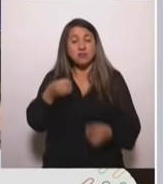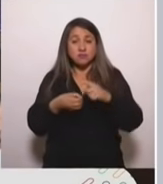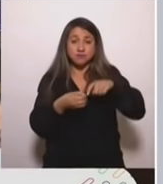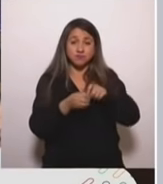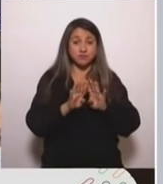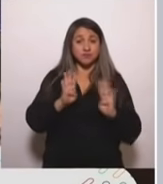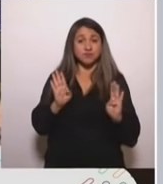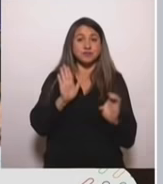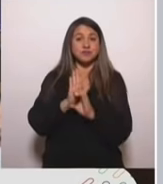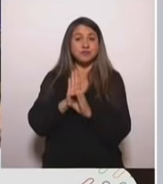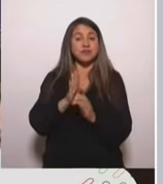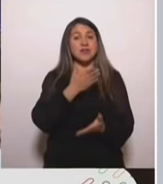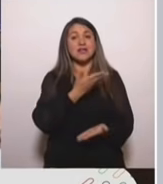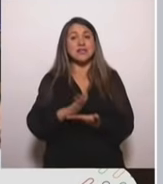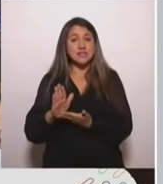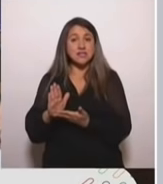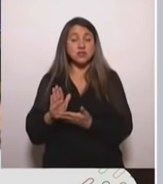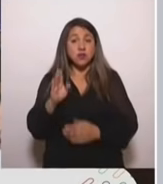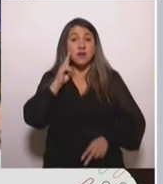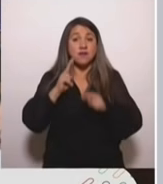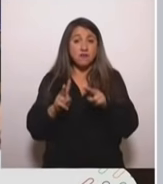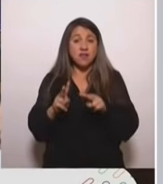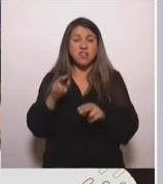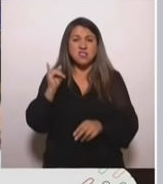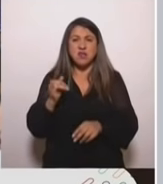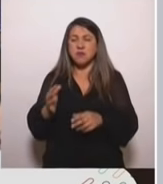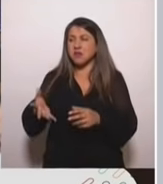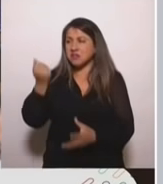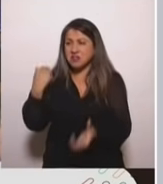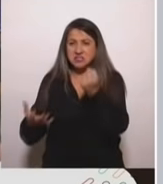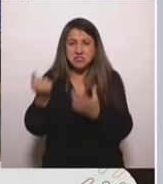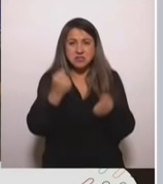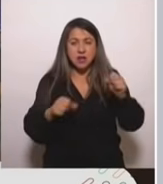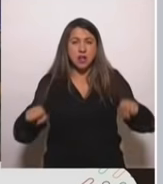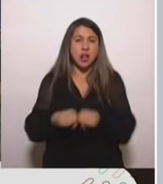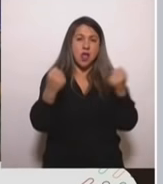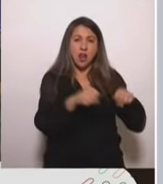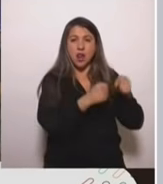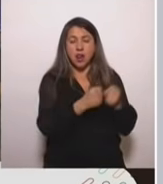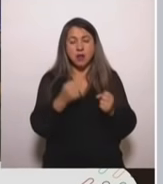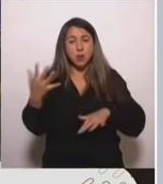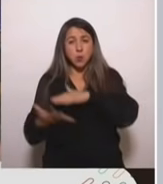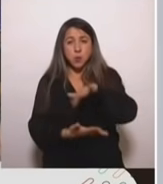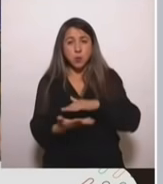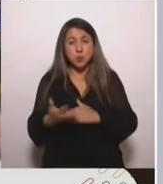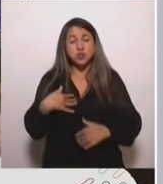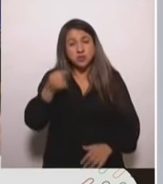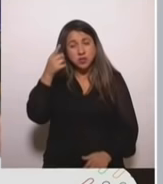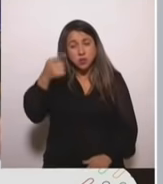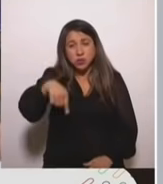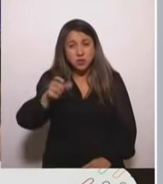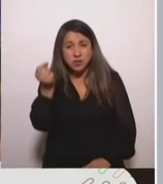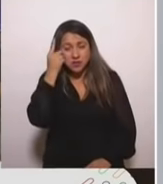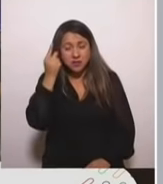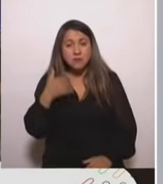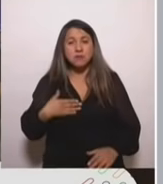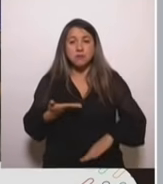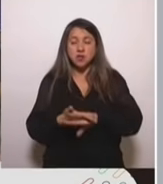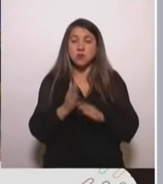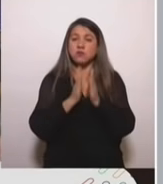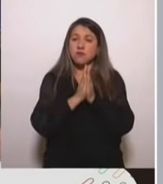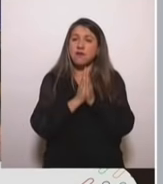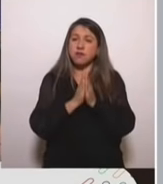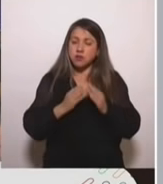hablado poco y nada de esto, de los miembros que tendría que tener la Secretaría Técnica, cómo se va a designar, cómo va a funcionar también con los constituyentes, porque